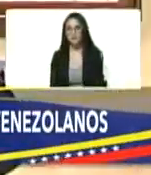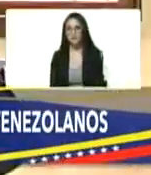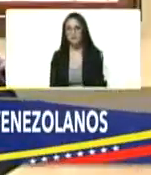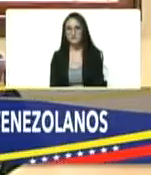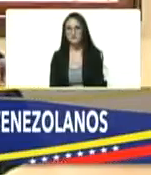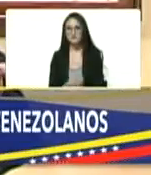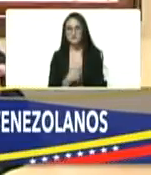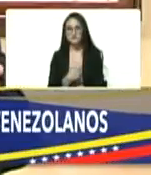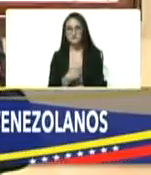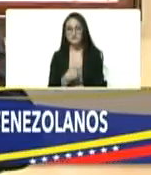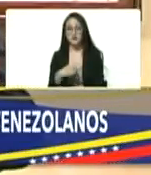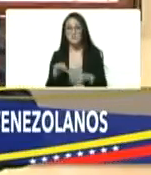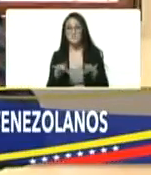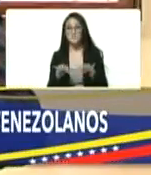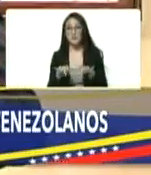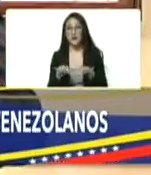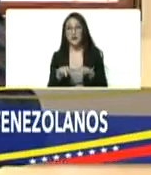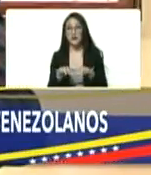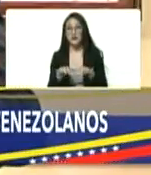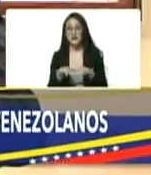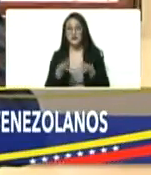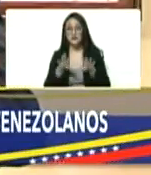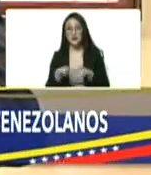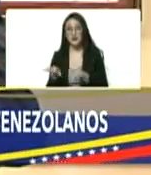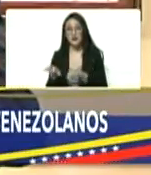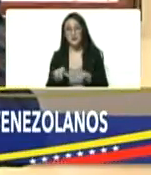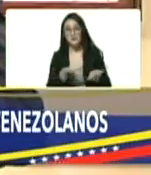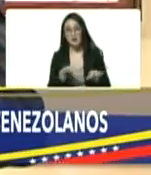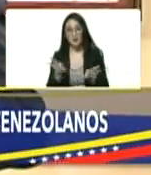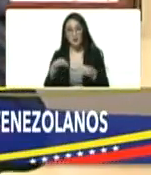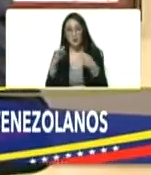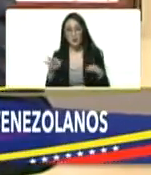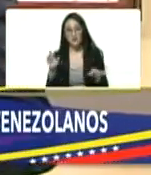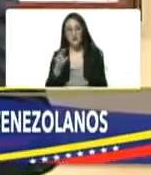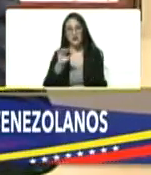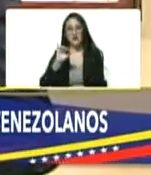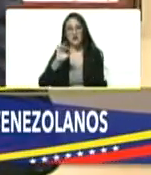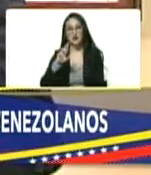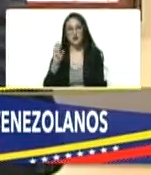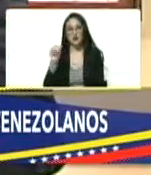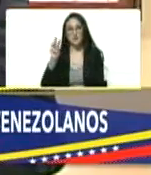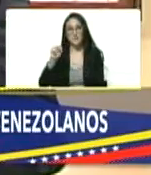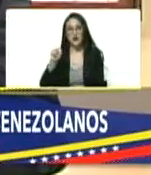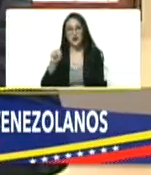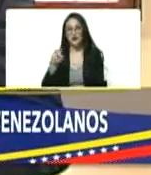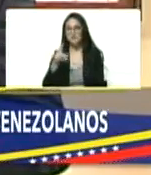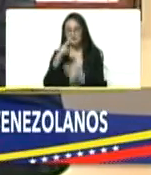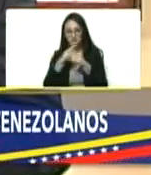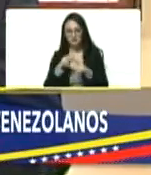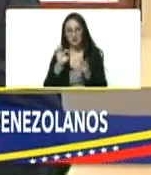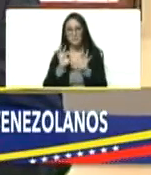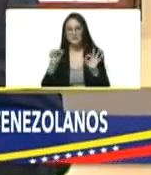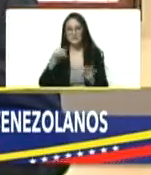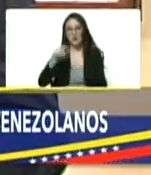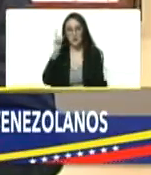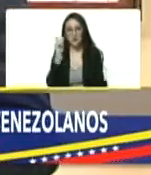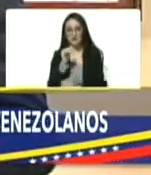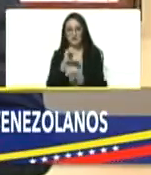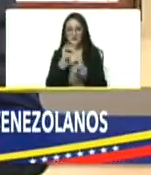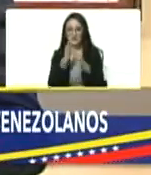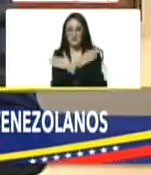A la pianista de nuestro país, Yomar Narváez, homenajeada especial el día de hoy,